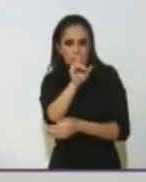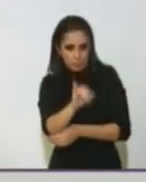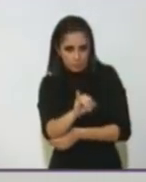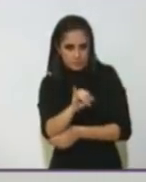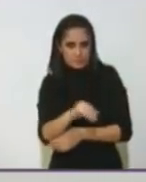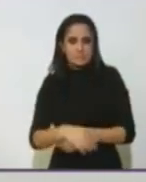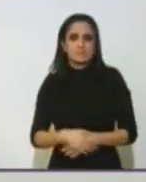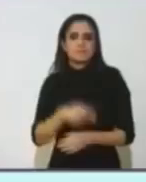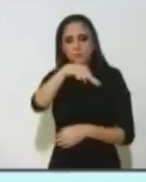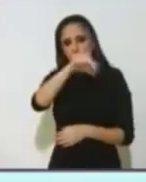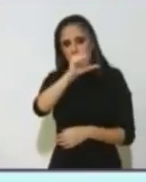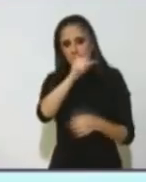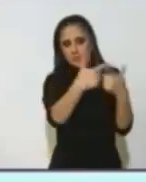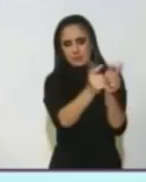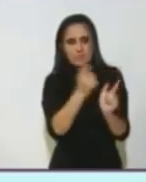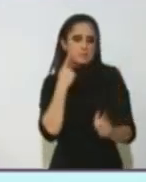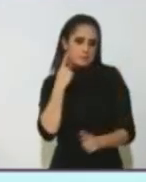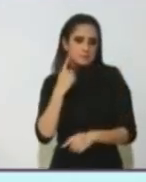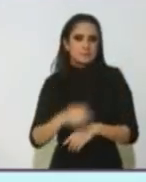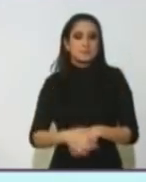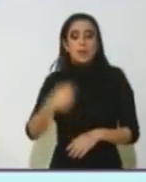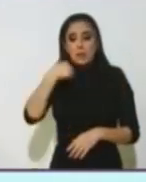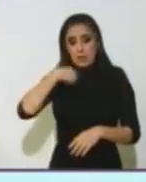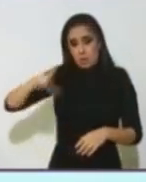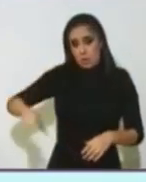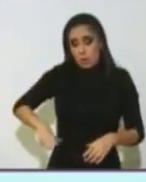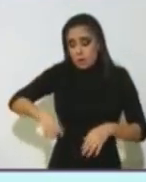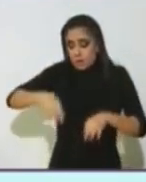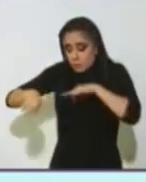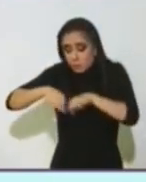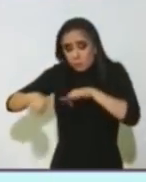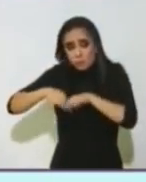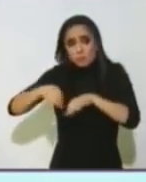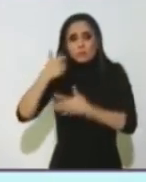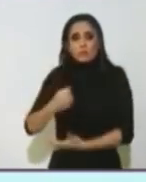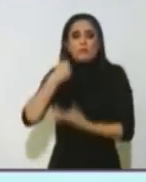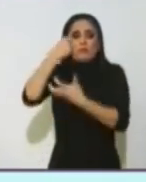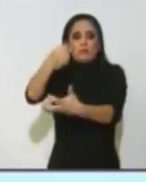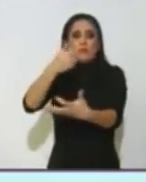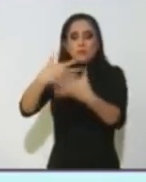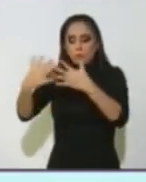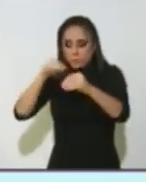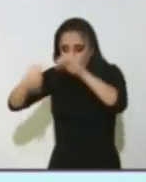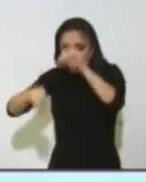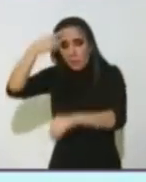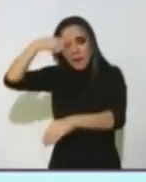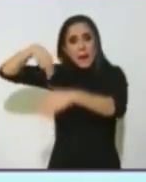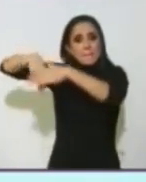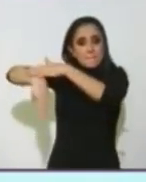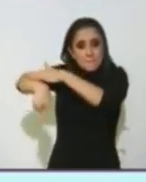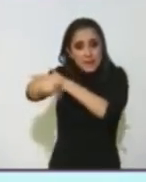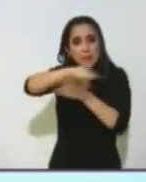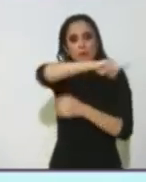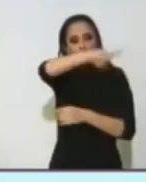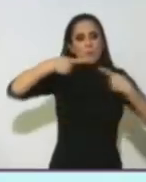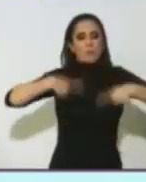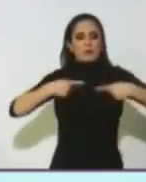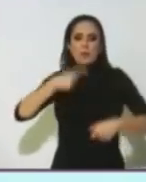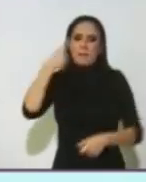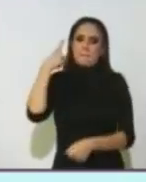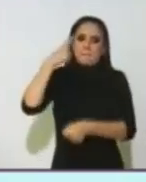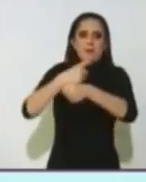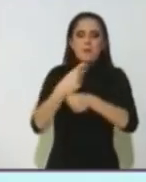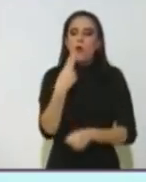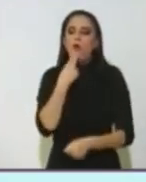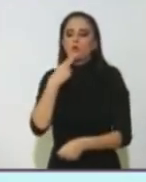partido nueva alianza mi gobierno invertirá precisamente en modernizar el metro para que sea tu primera opción de transporte y llegues